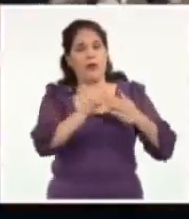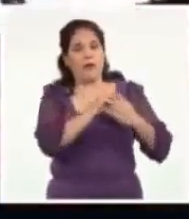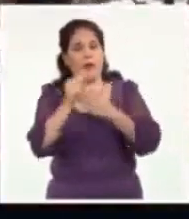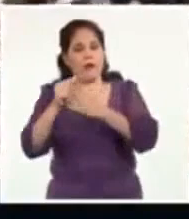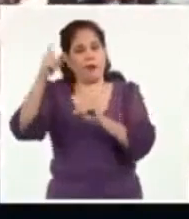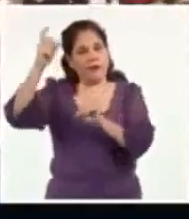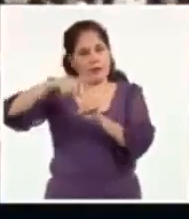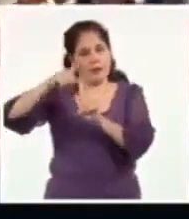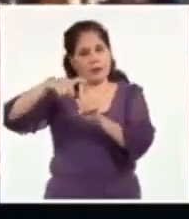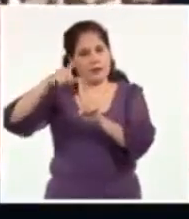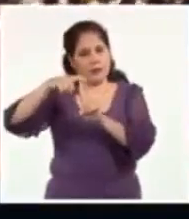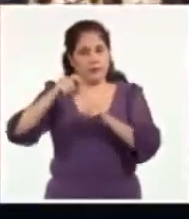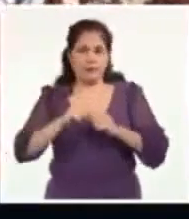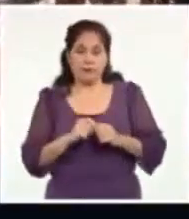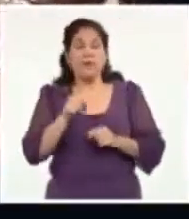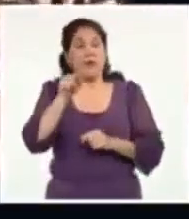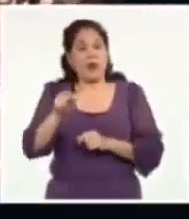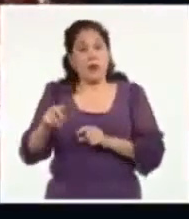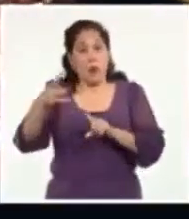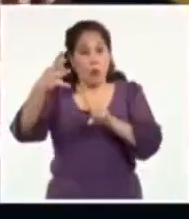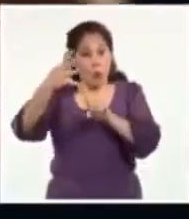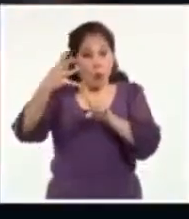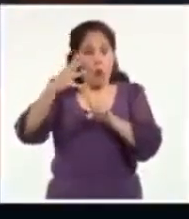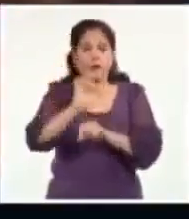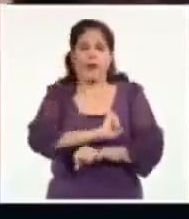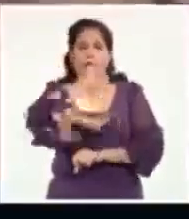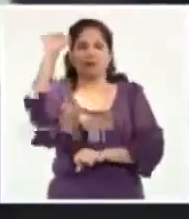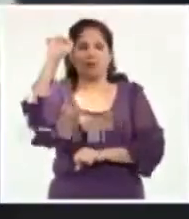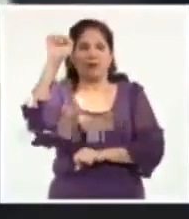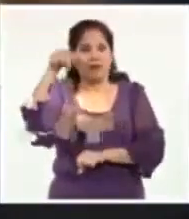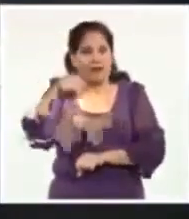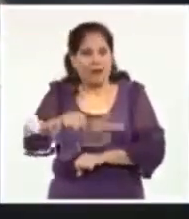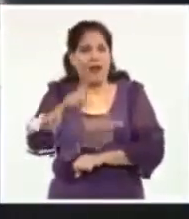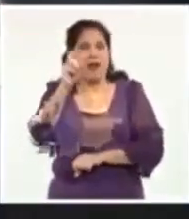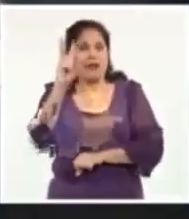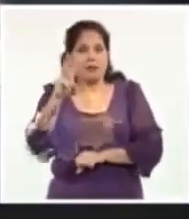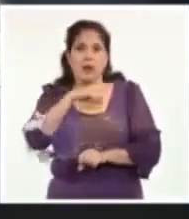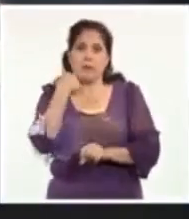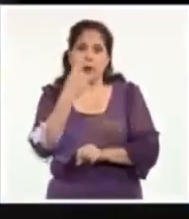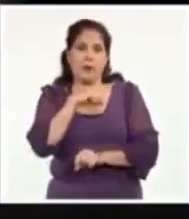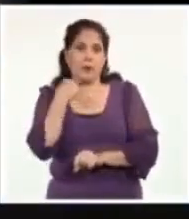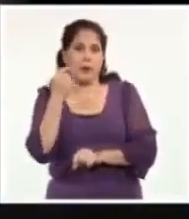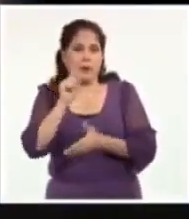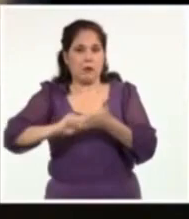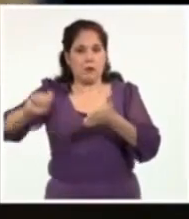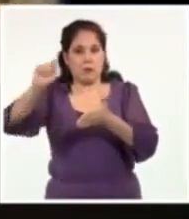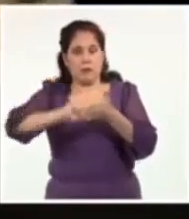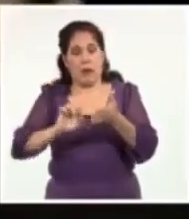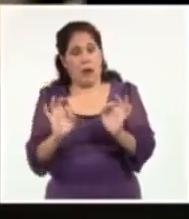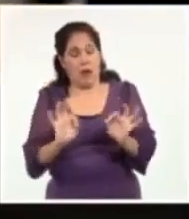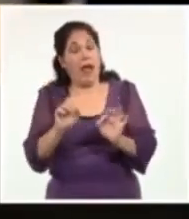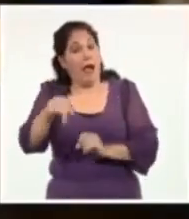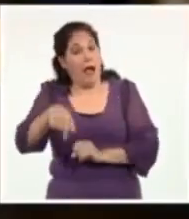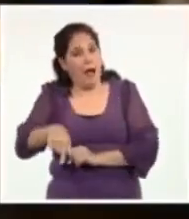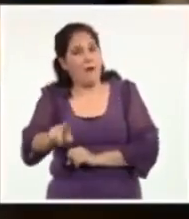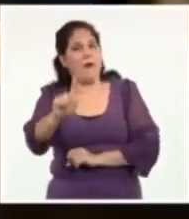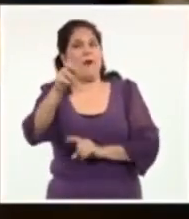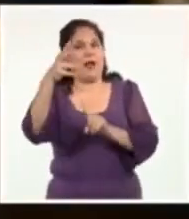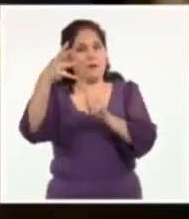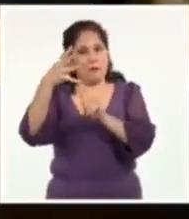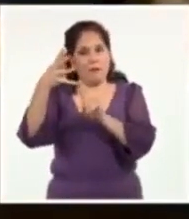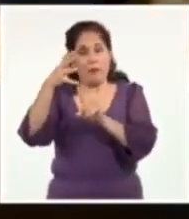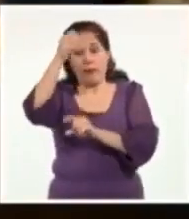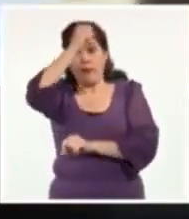sindical. A la cuarta sería la vencida, cuando tras tres fracasos en las urnas se alzaría con la presidencia de Brasil